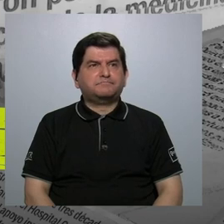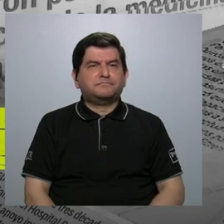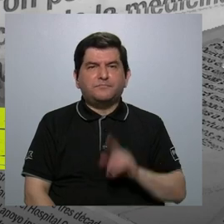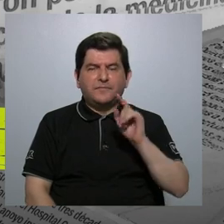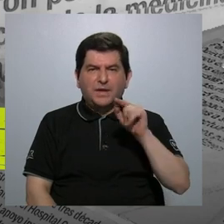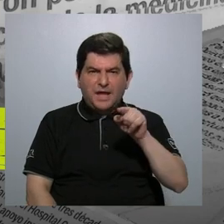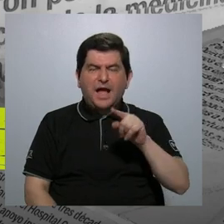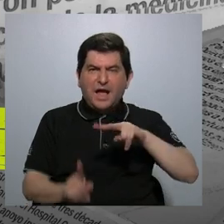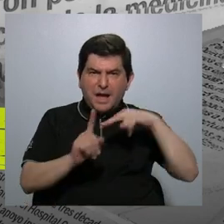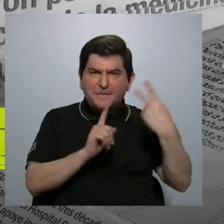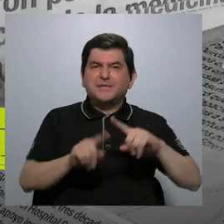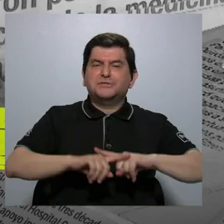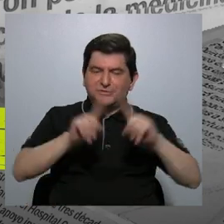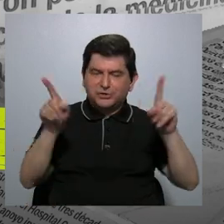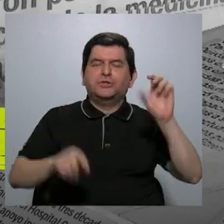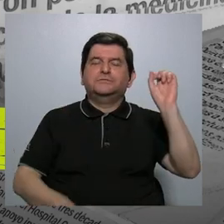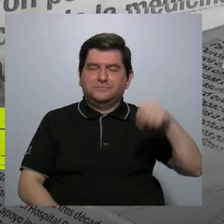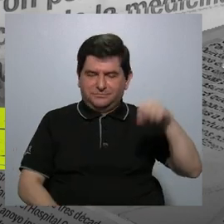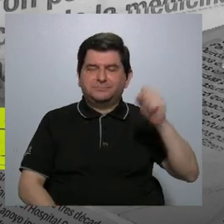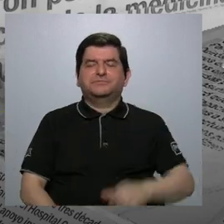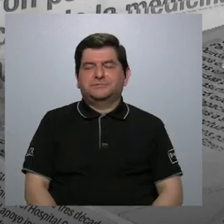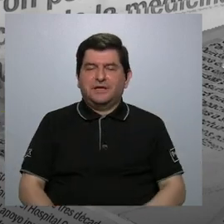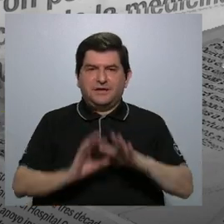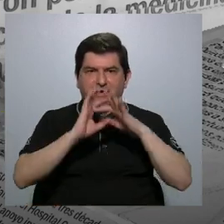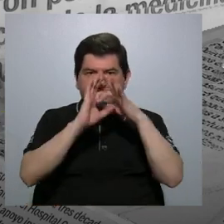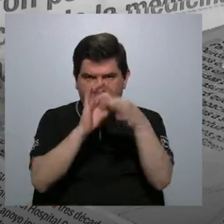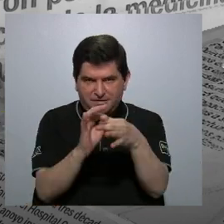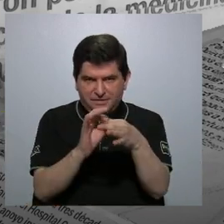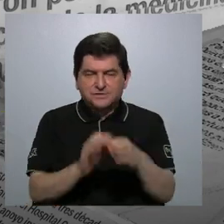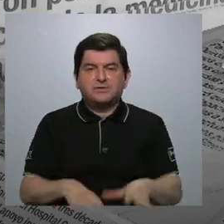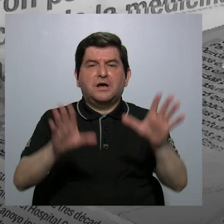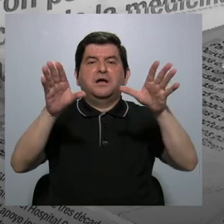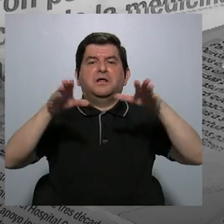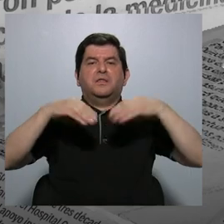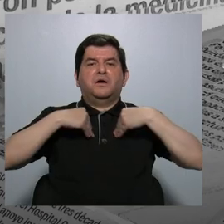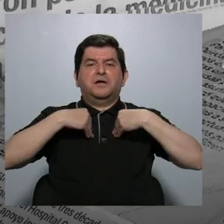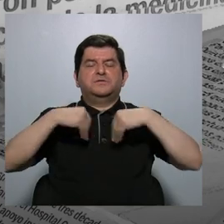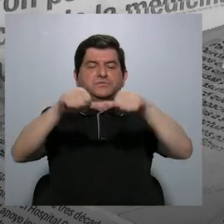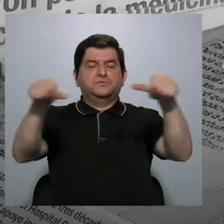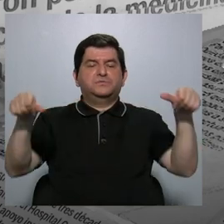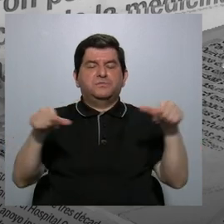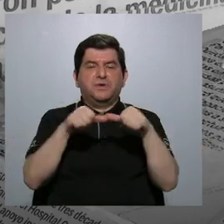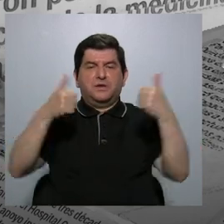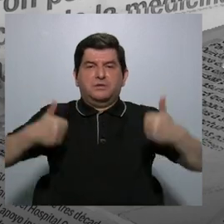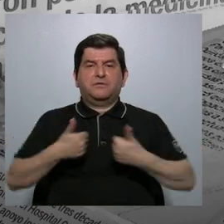lógica visión diferente, sí, con respecto a cómo asumir el sector.